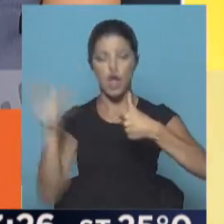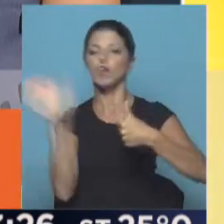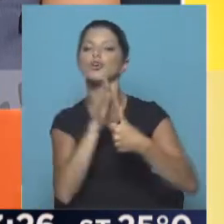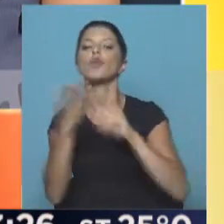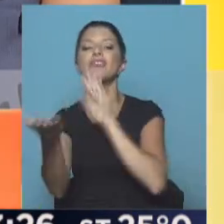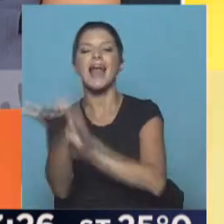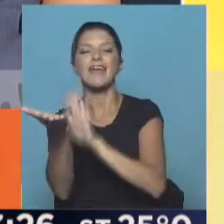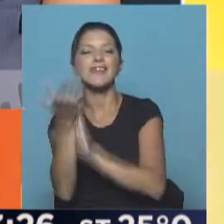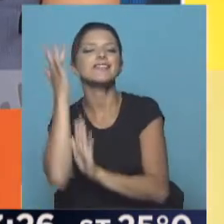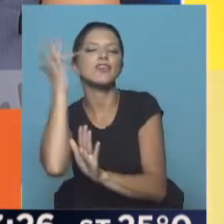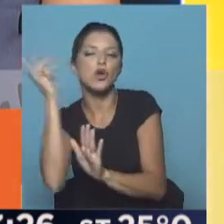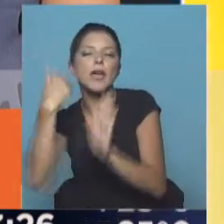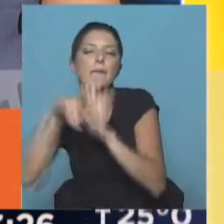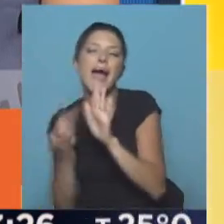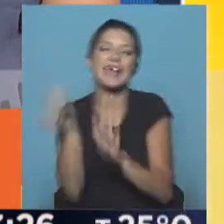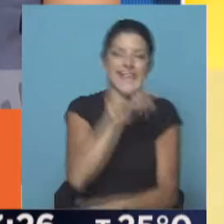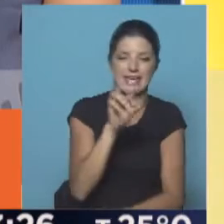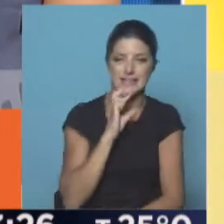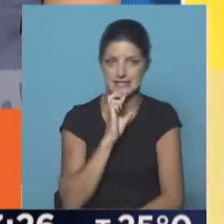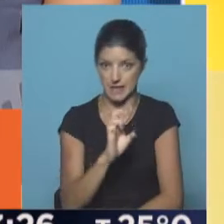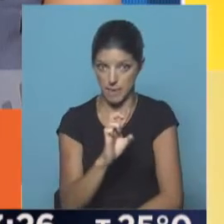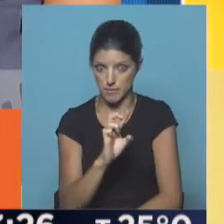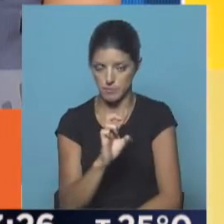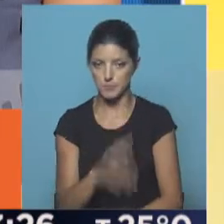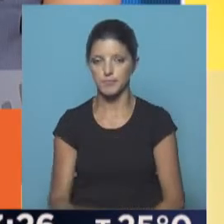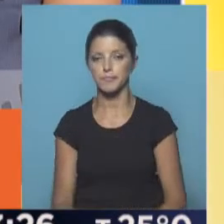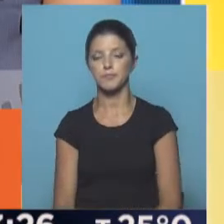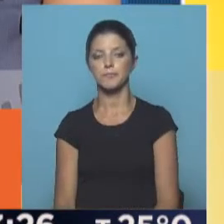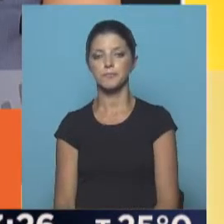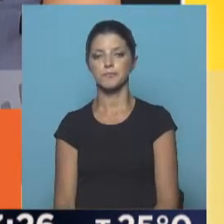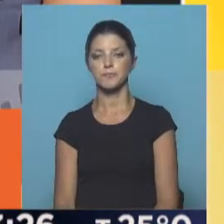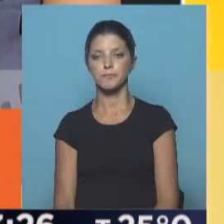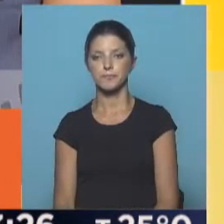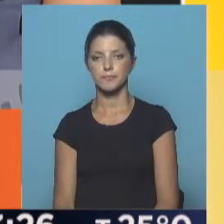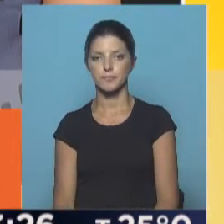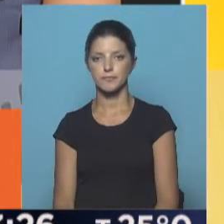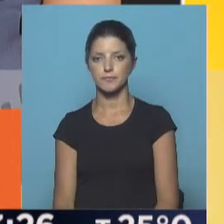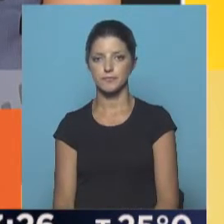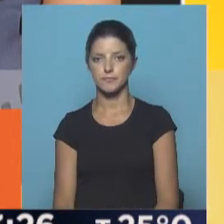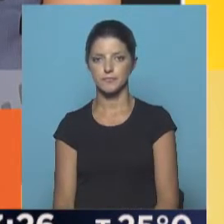derecha ideológica que Trump. Pero yo creo que tenemos que discernir entre